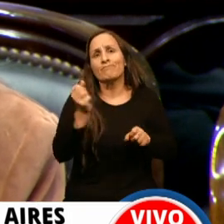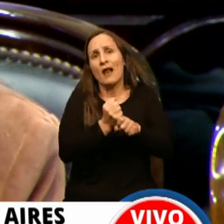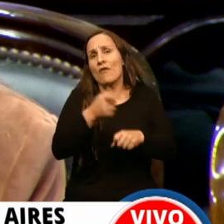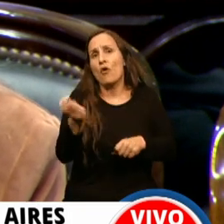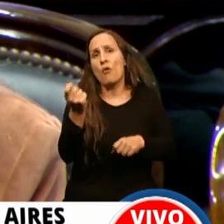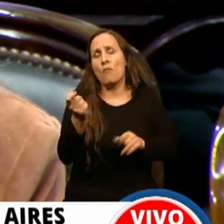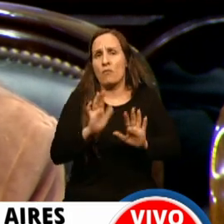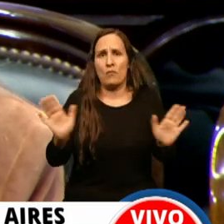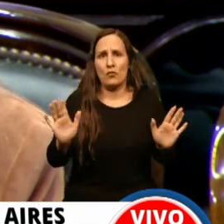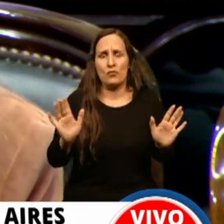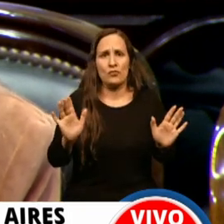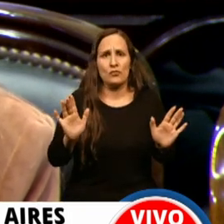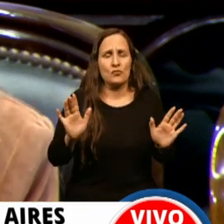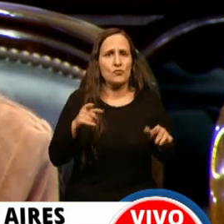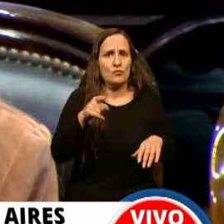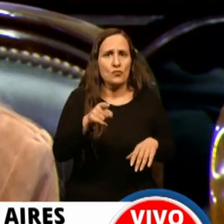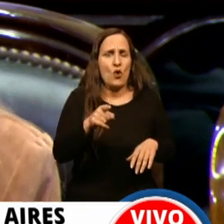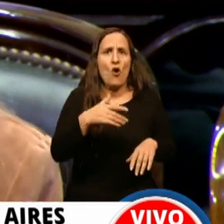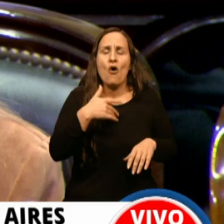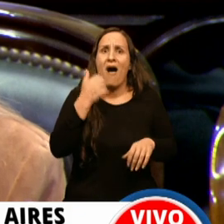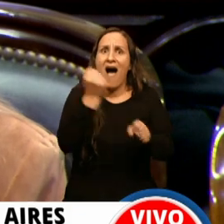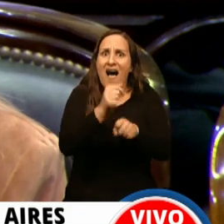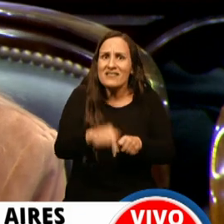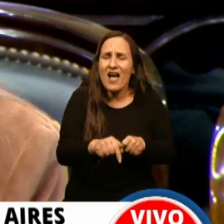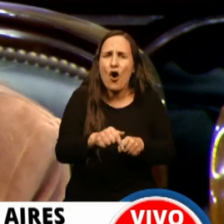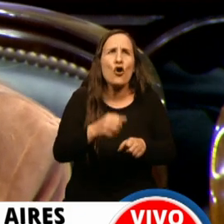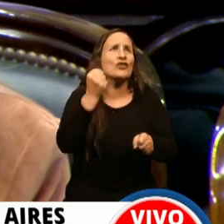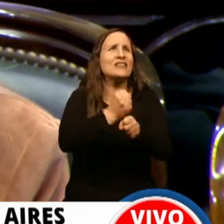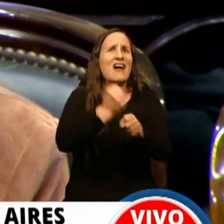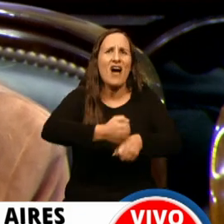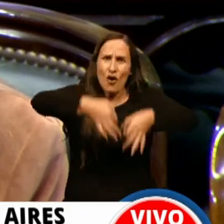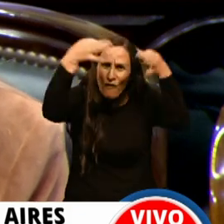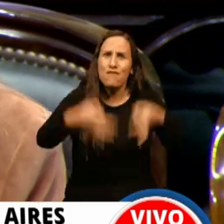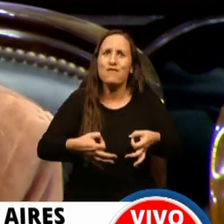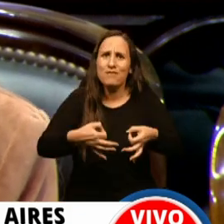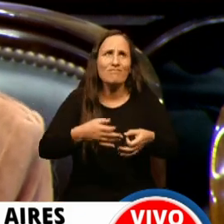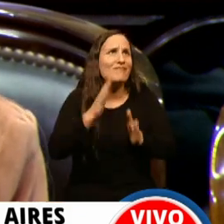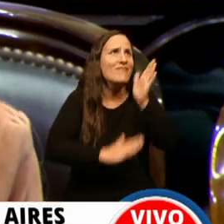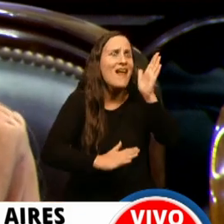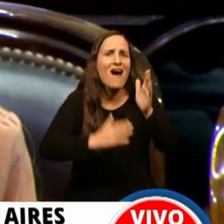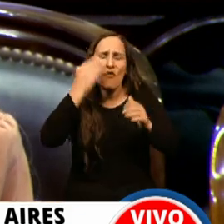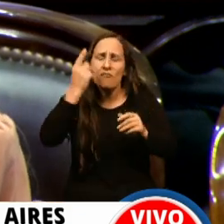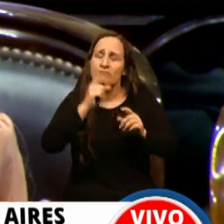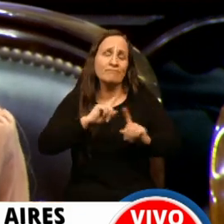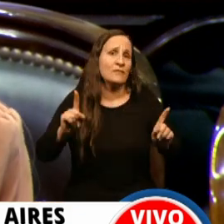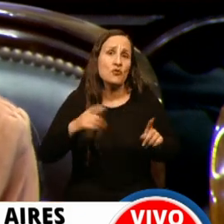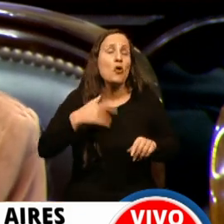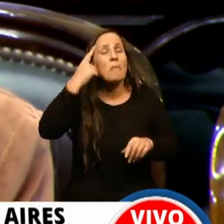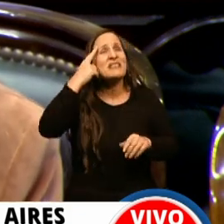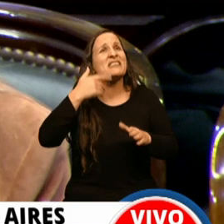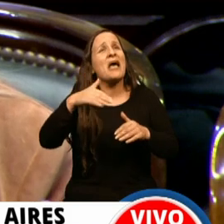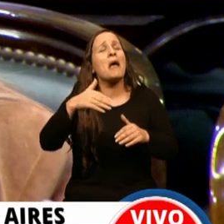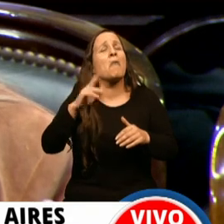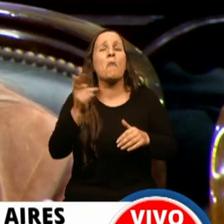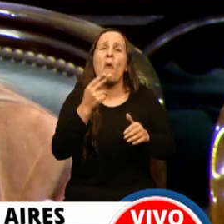hasta el día de hoy nunca he accedido a un trabajo formal así como pensé que moriría sin